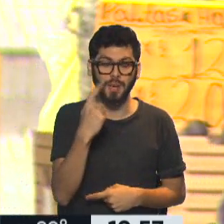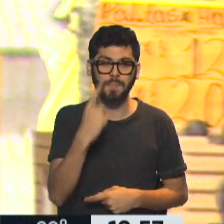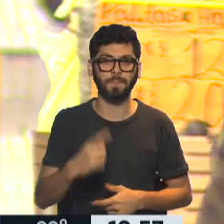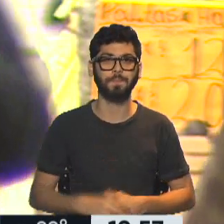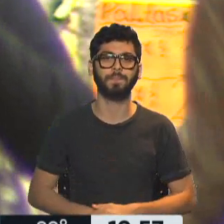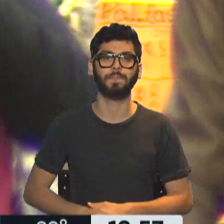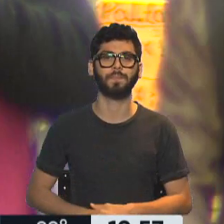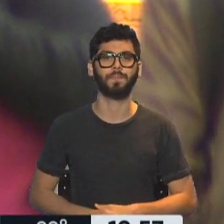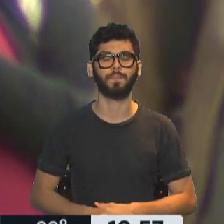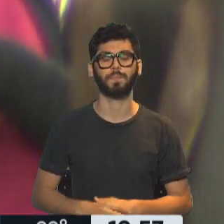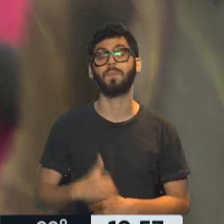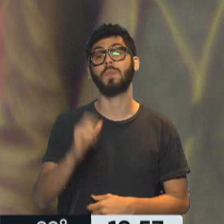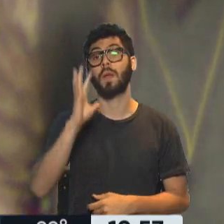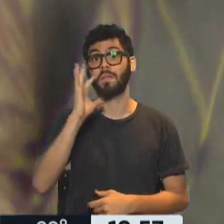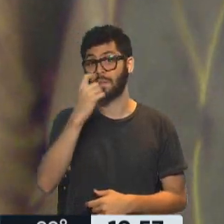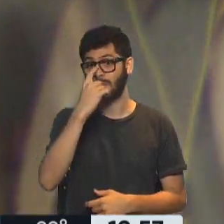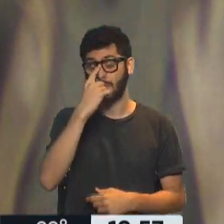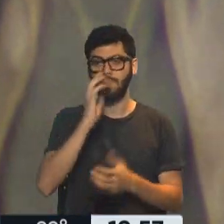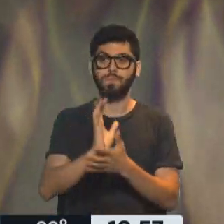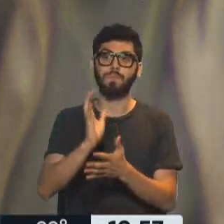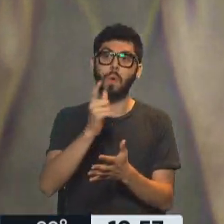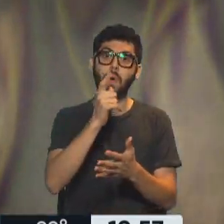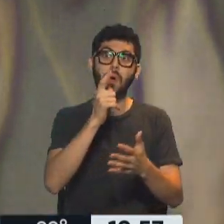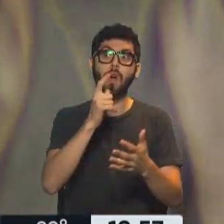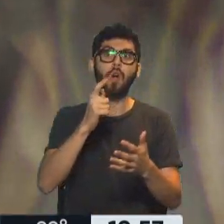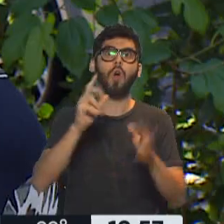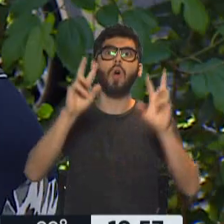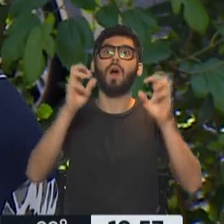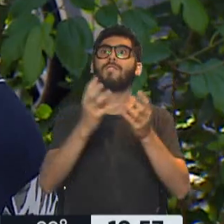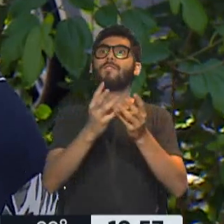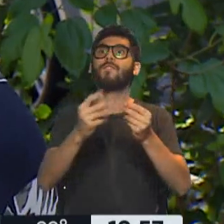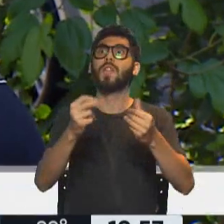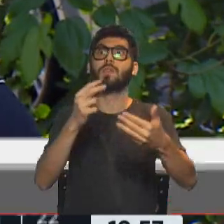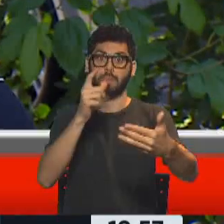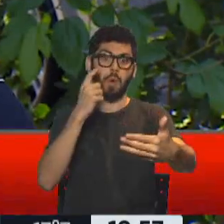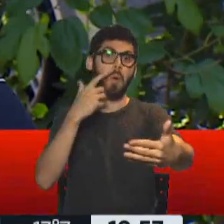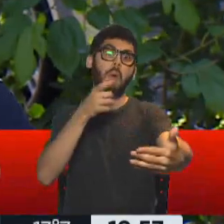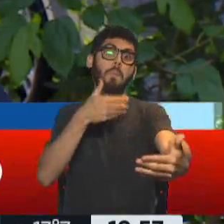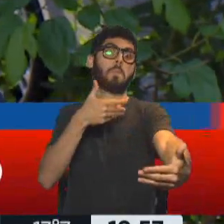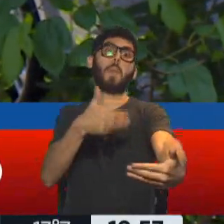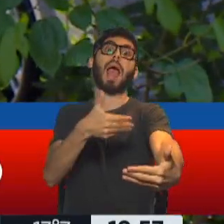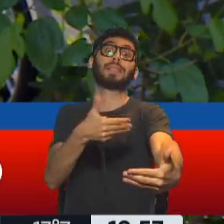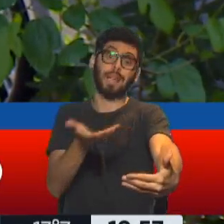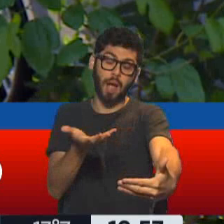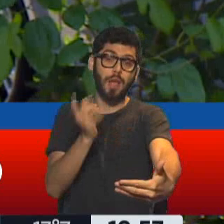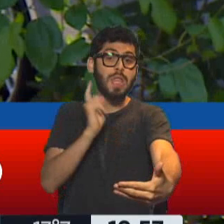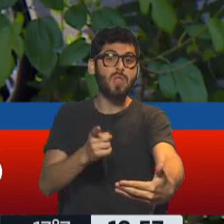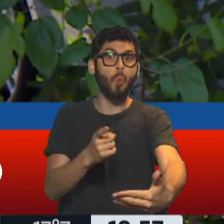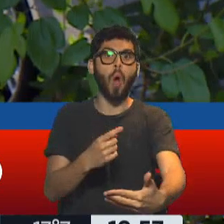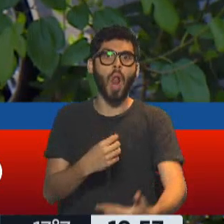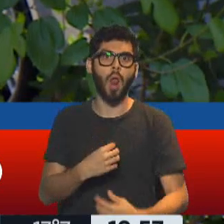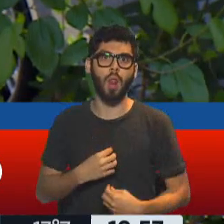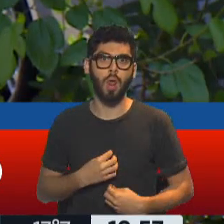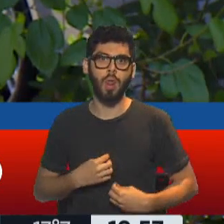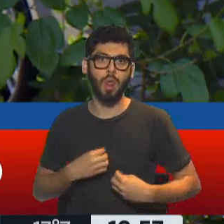Se puede ver como un horizonte de finalización más cercano, pero de todas maneras genera emociones